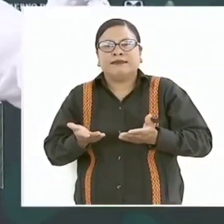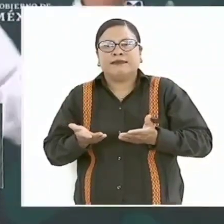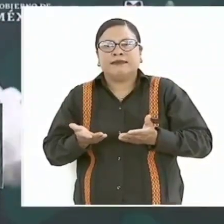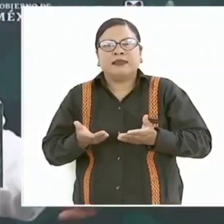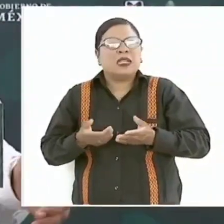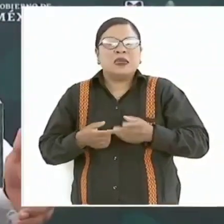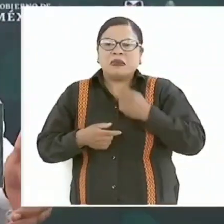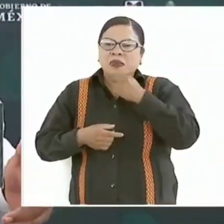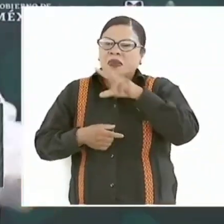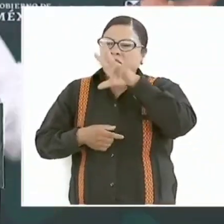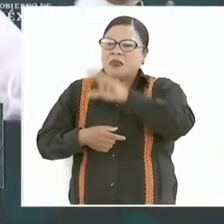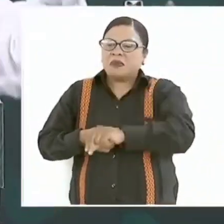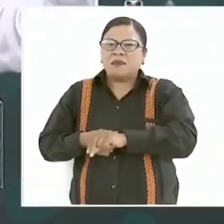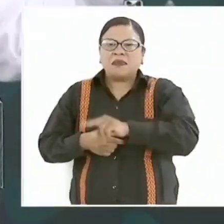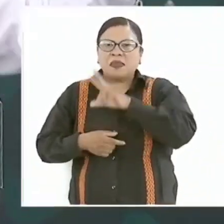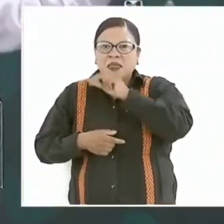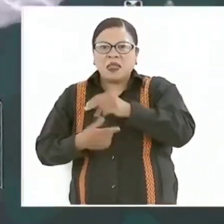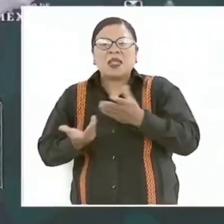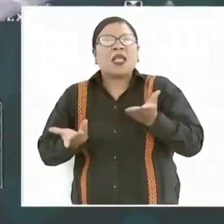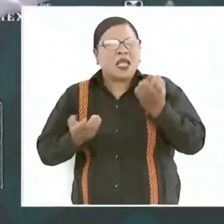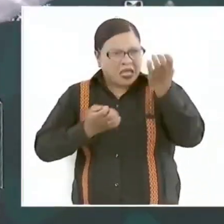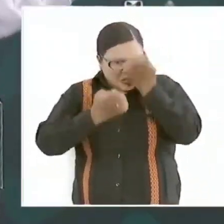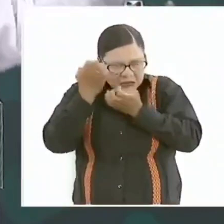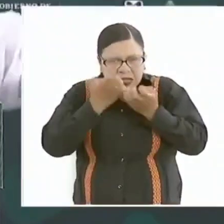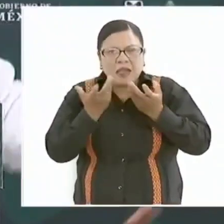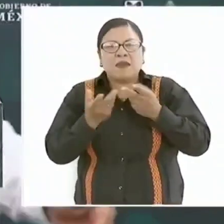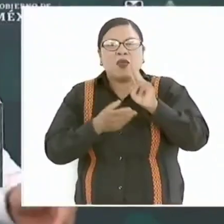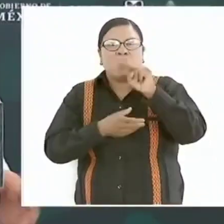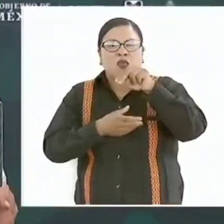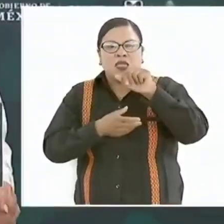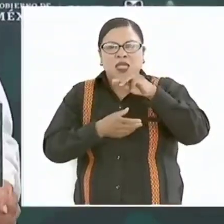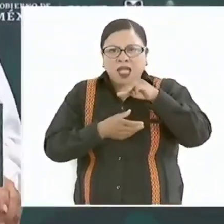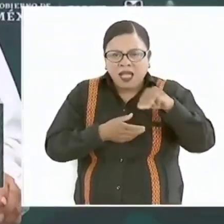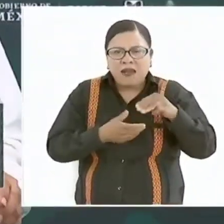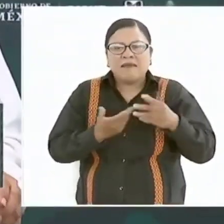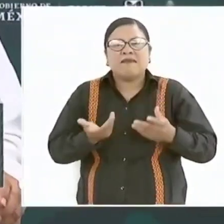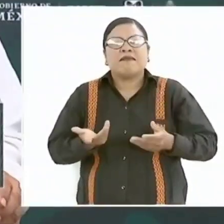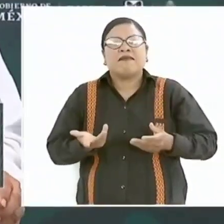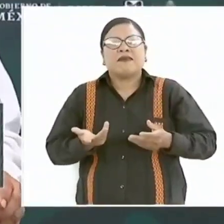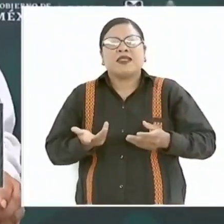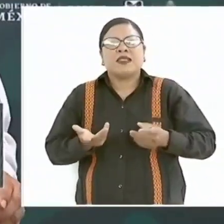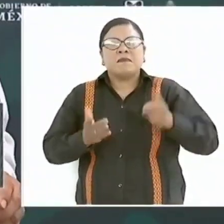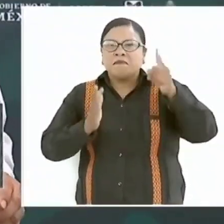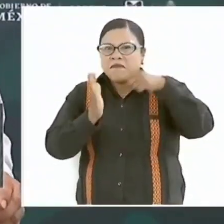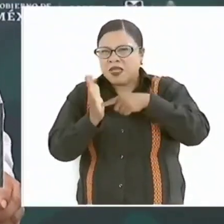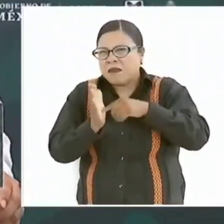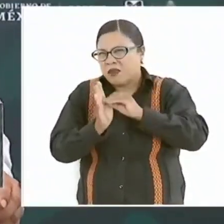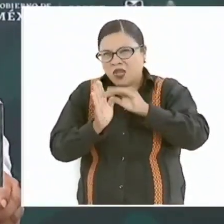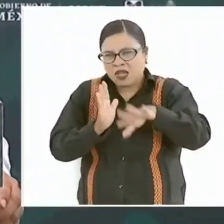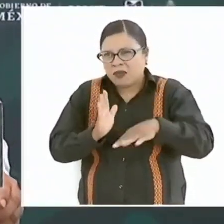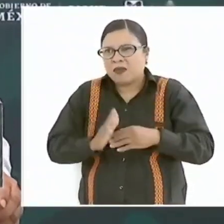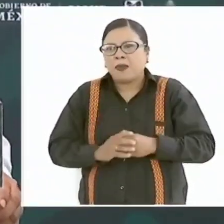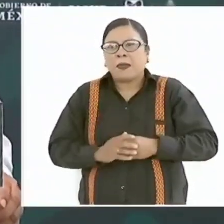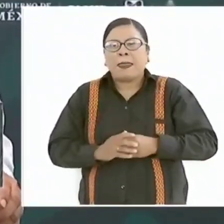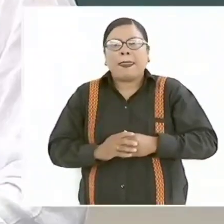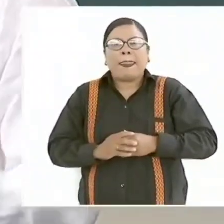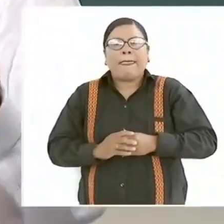Los rechazaban, presentaban examen en la UNAM 1000, y